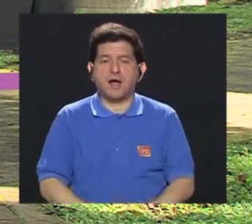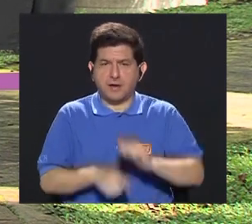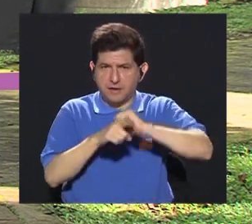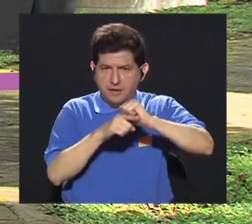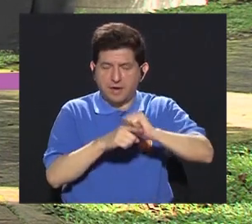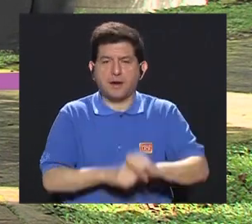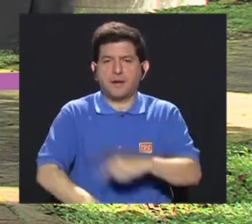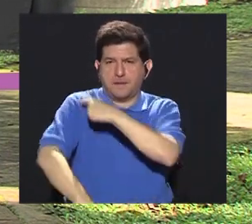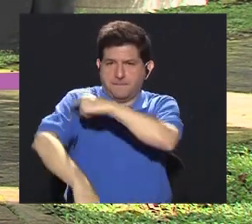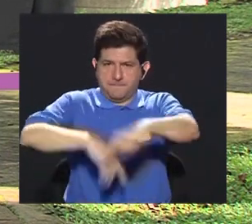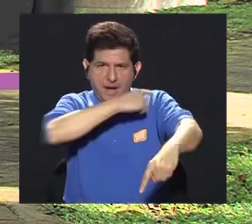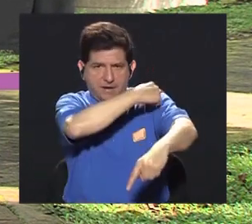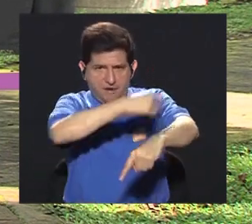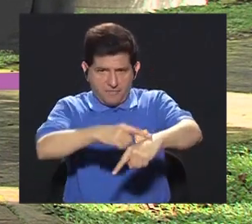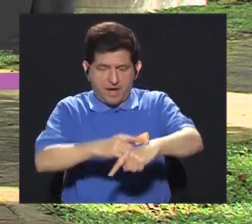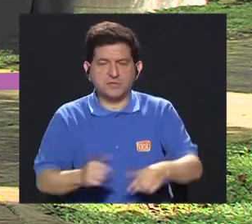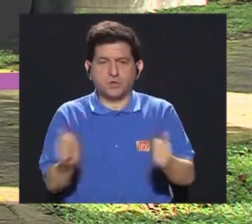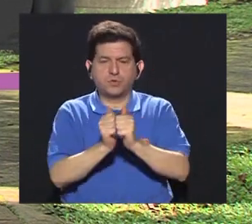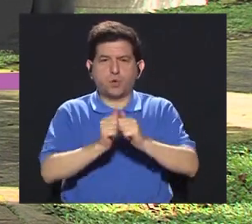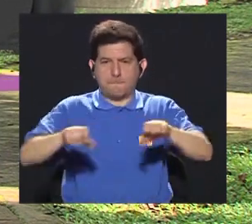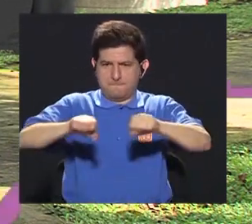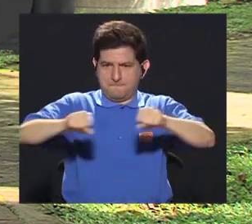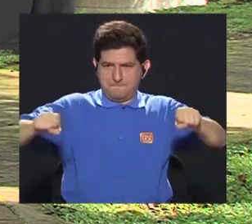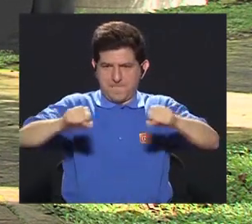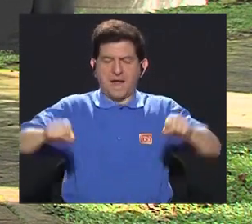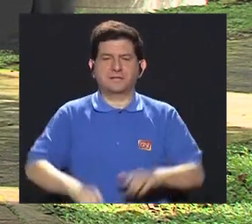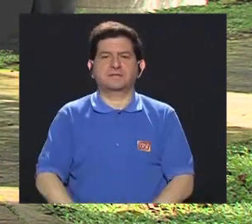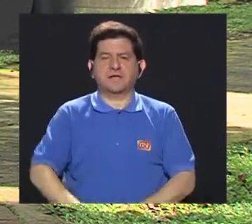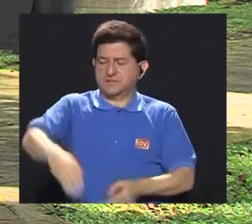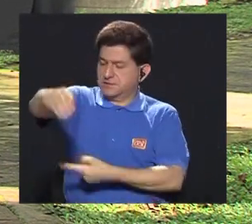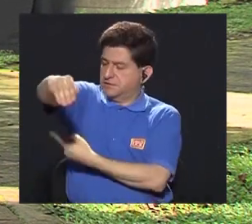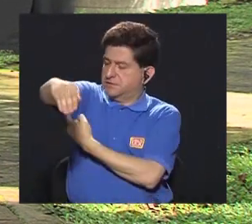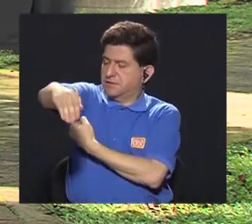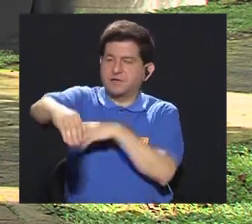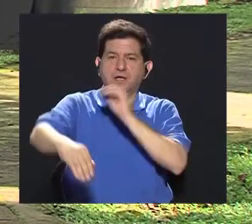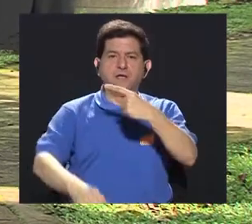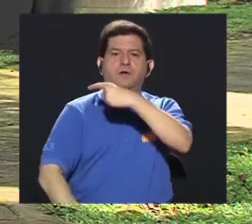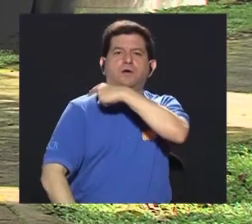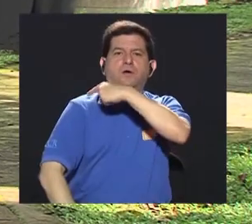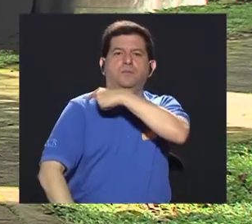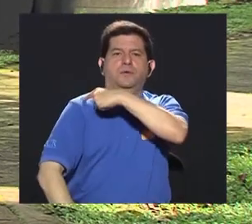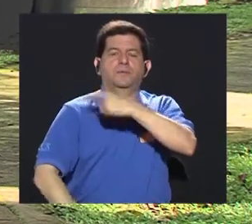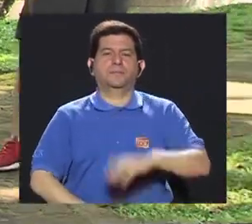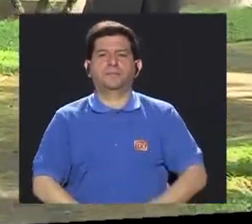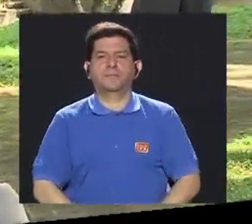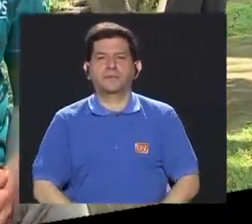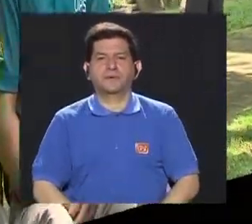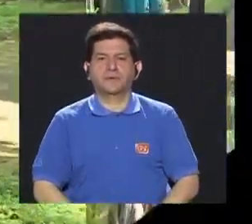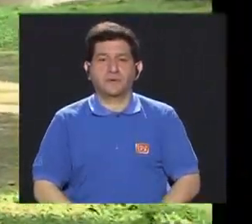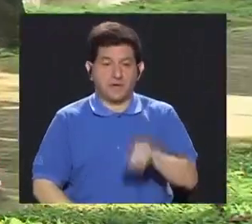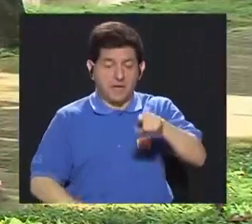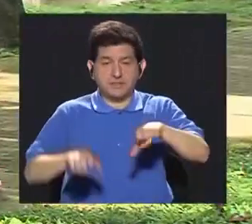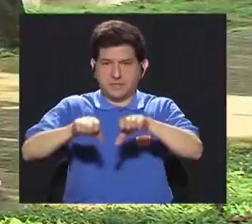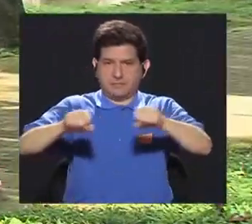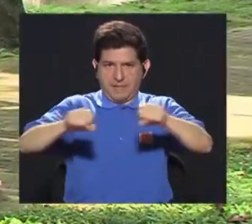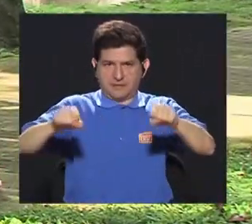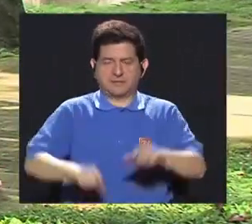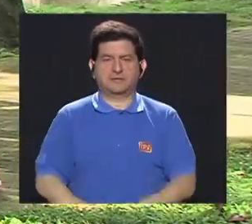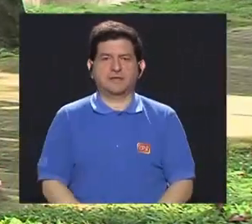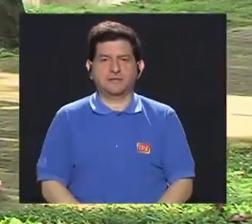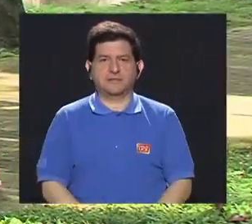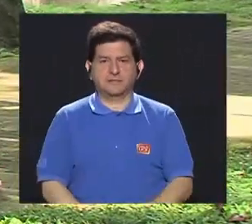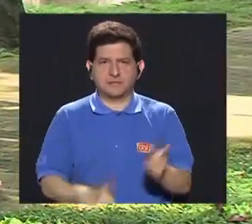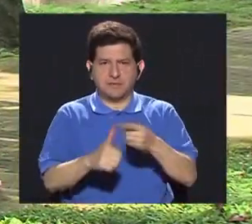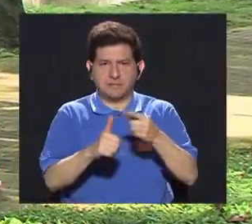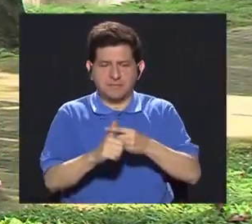a trabajar unos ejercicios para los brazos y vamos a trabajar con las bandas, más que todo el tríceps y el hombro. Muy bien, estas son